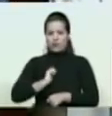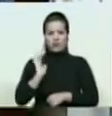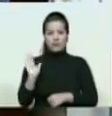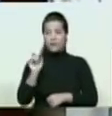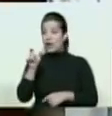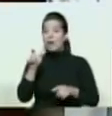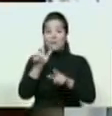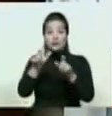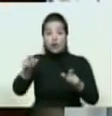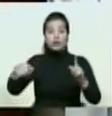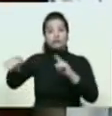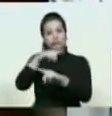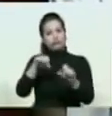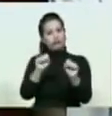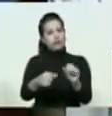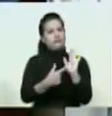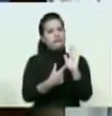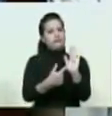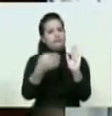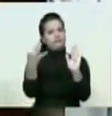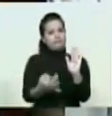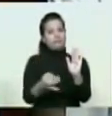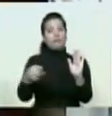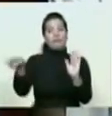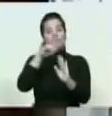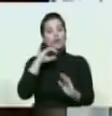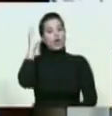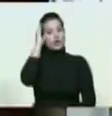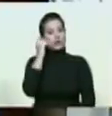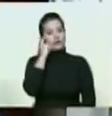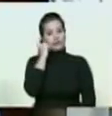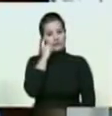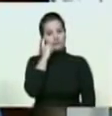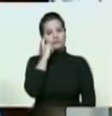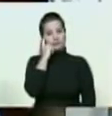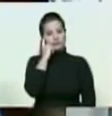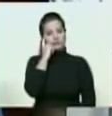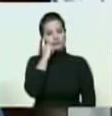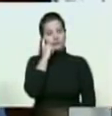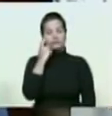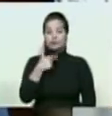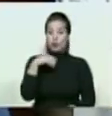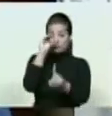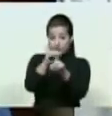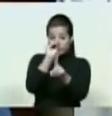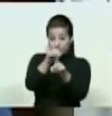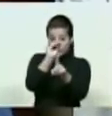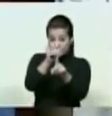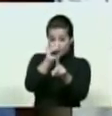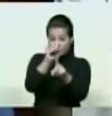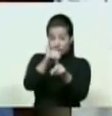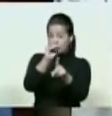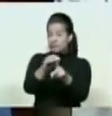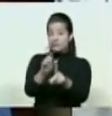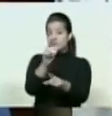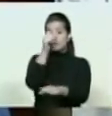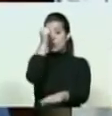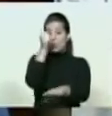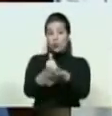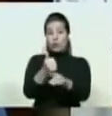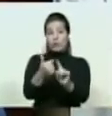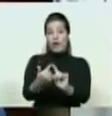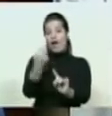dado grandes lecciones de conciencia. Por eso yo insisto en echarle la culpa a las gestiones